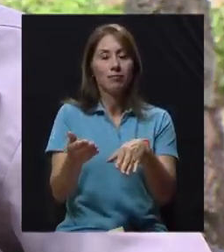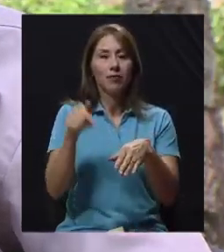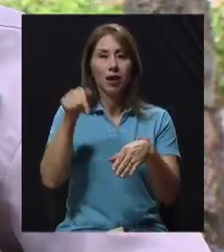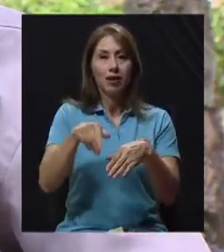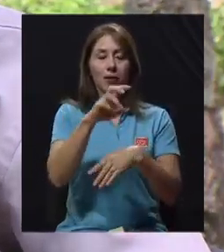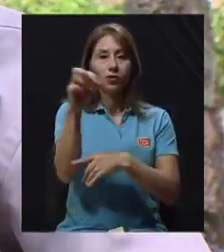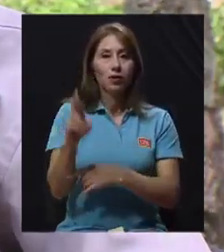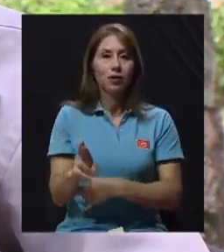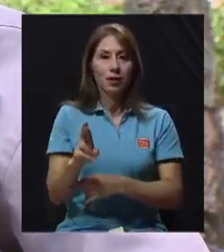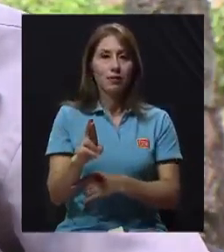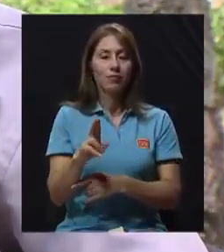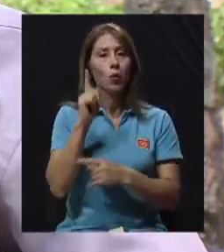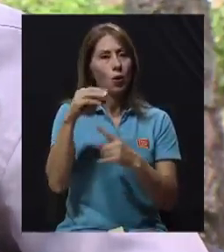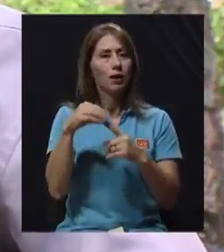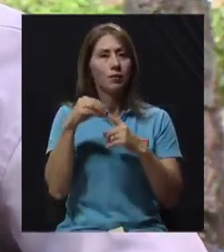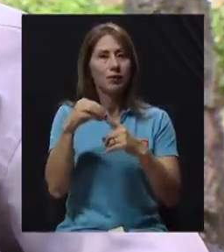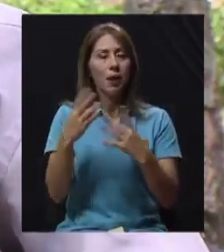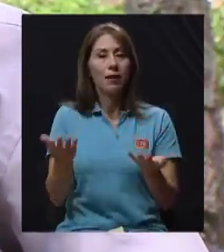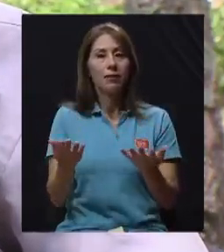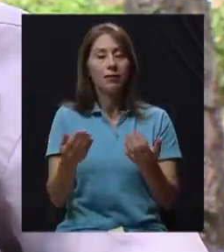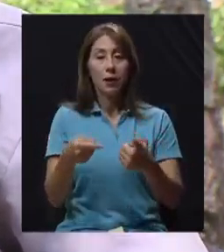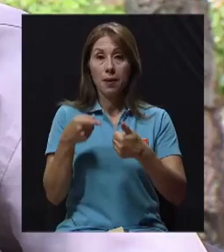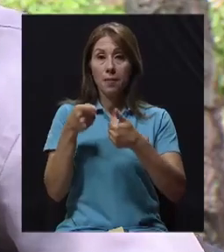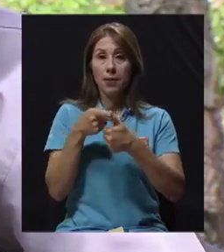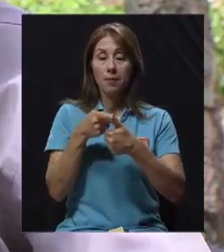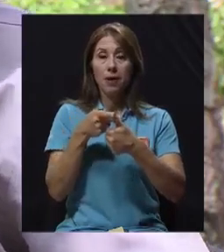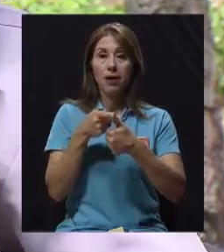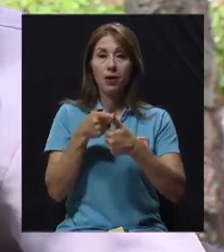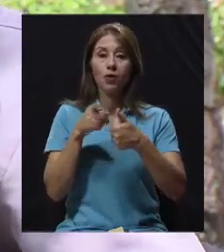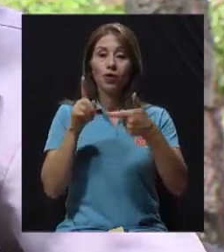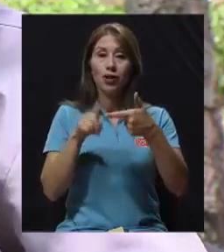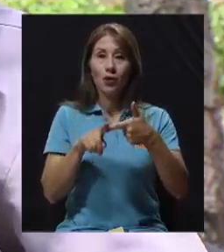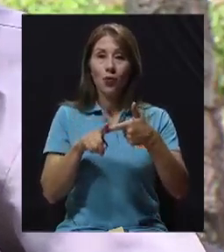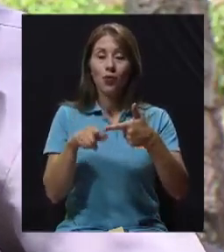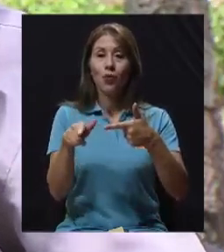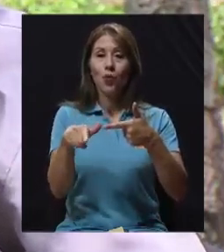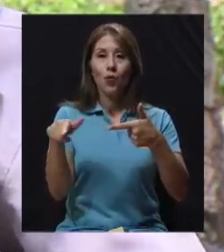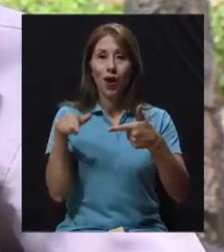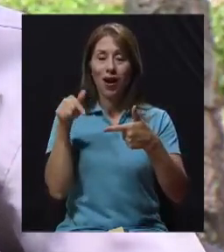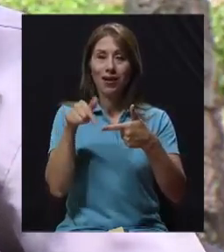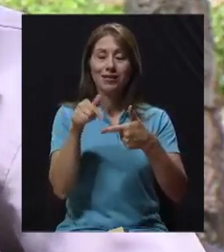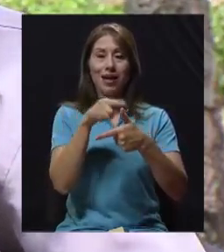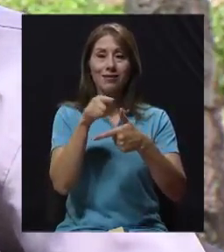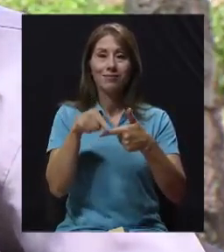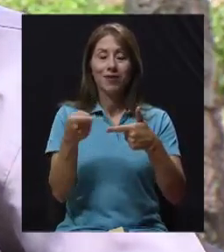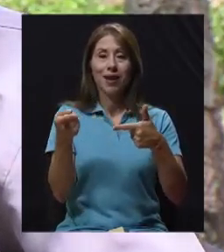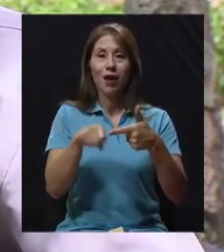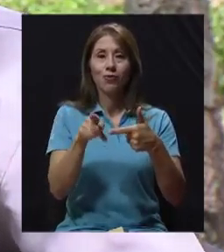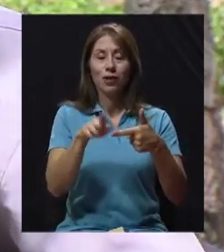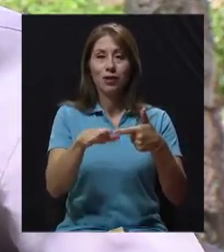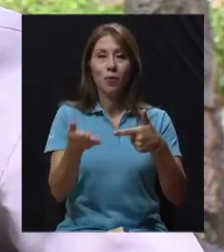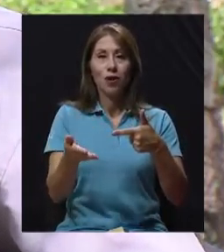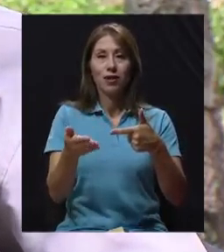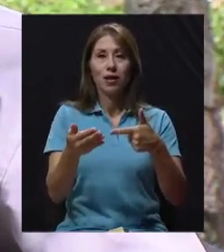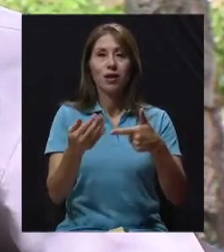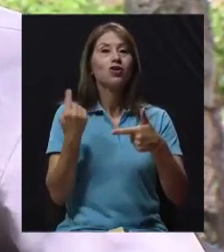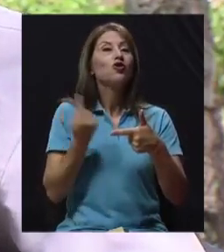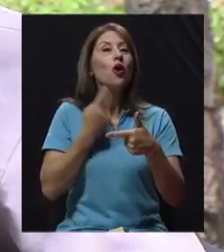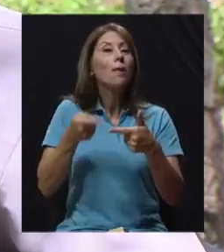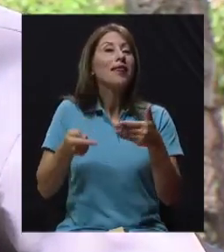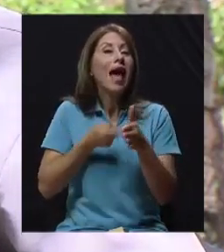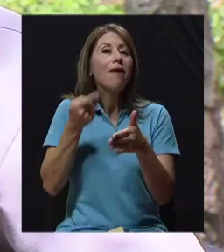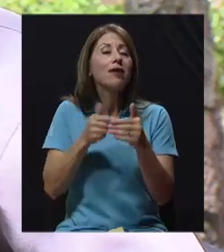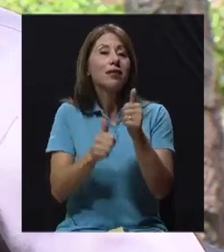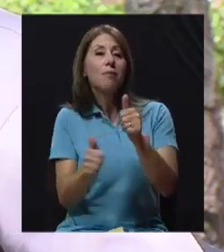país. Están en primero, segundo lugar y solamente lo superan en ocasiones